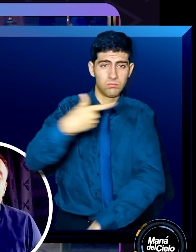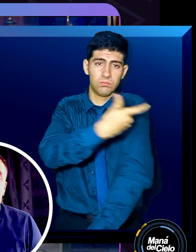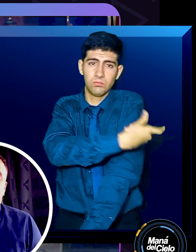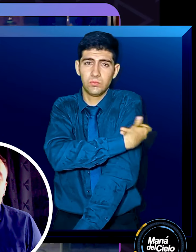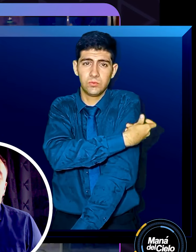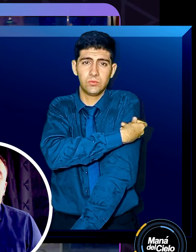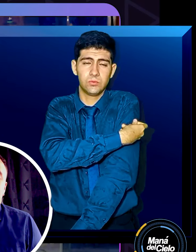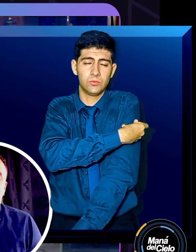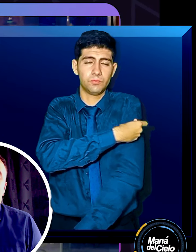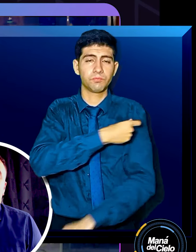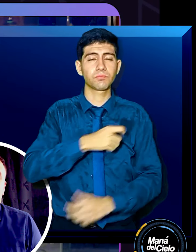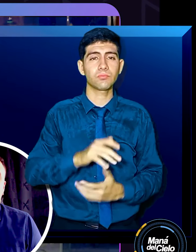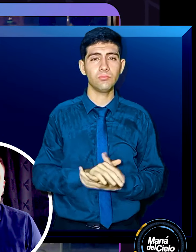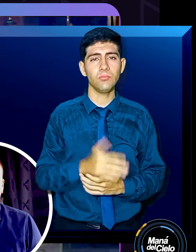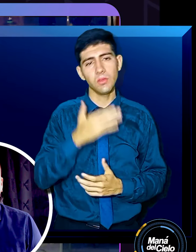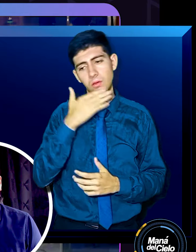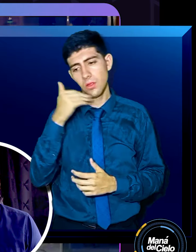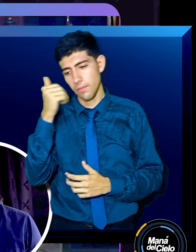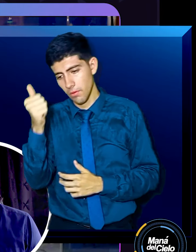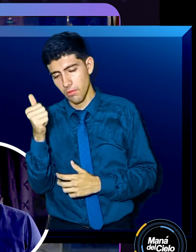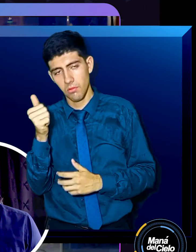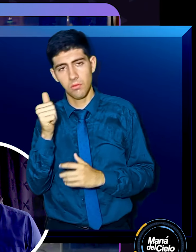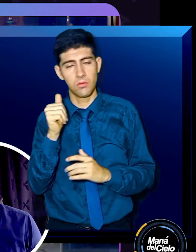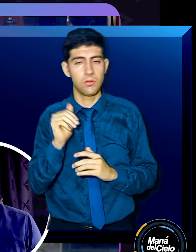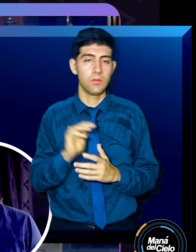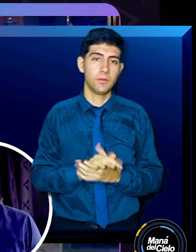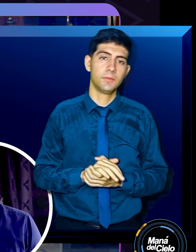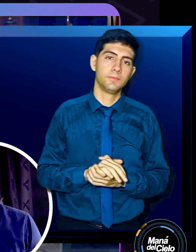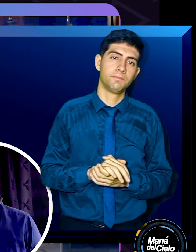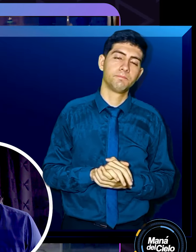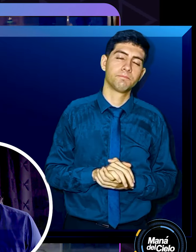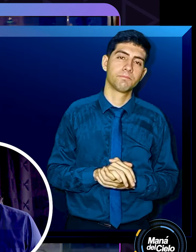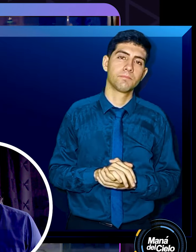vértebra y vértebra hay una telita, ¿verdad?